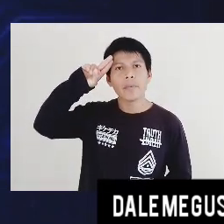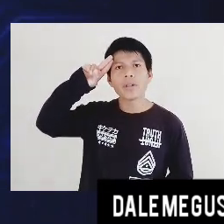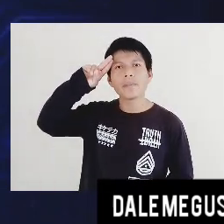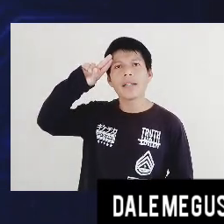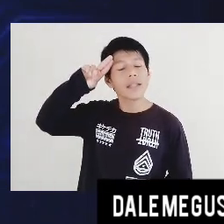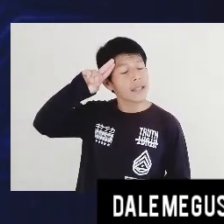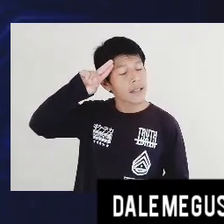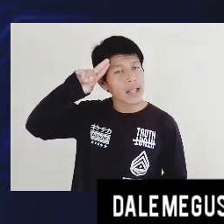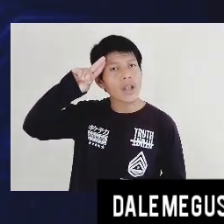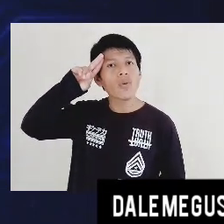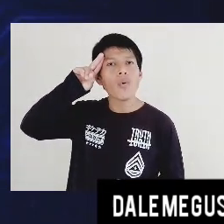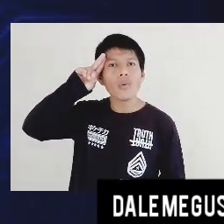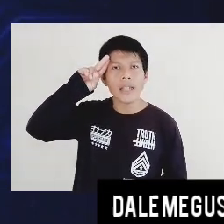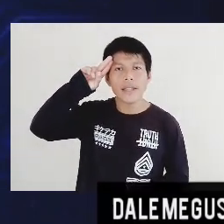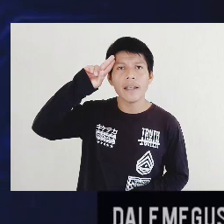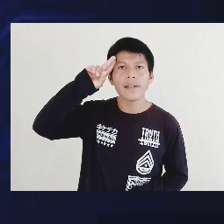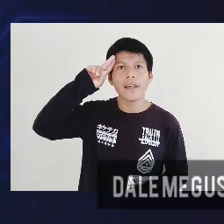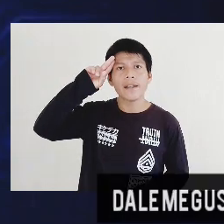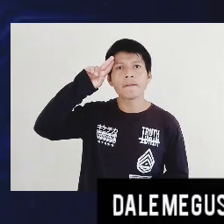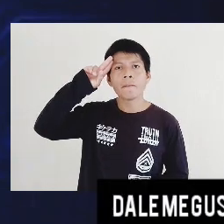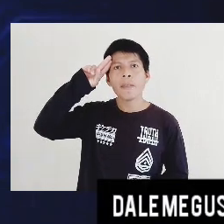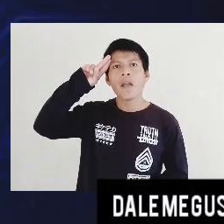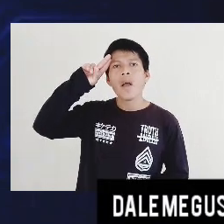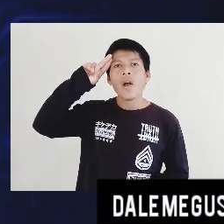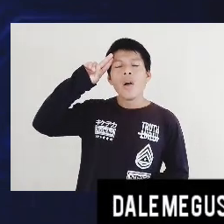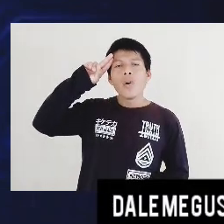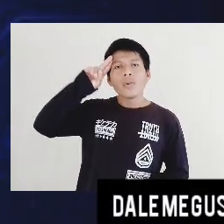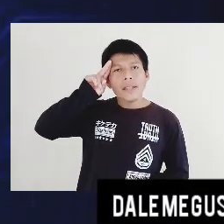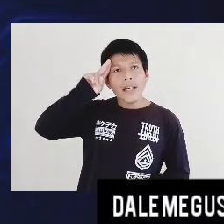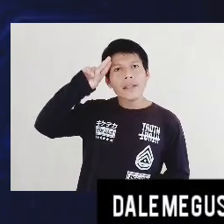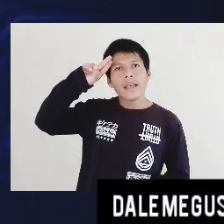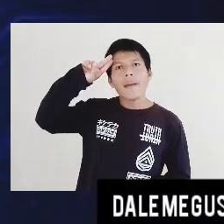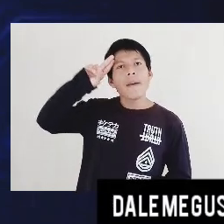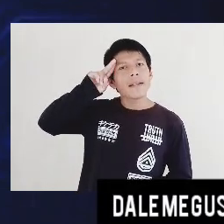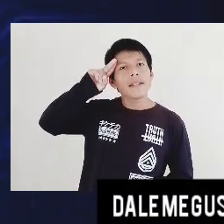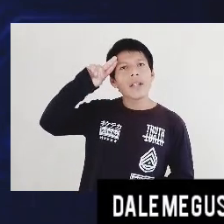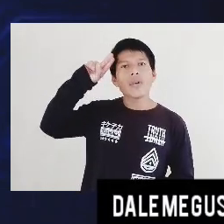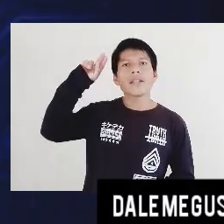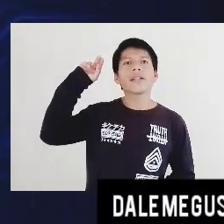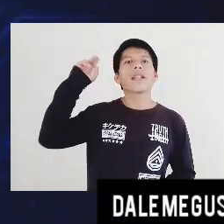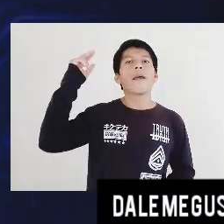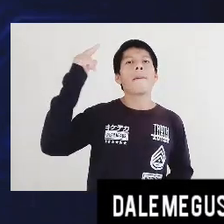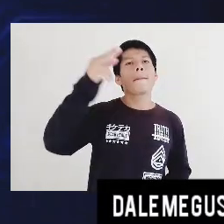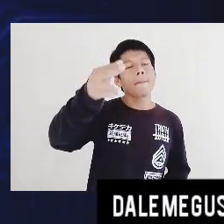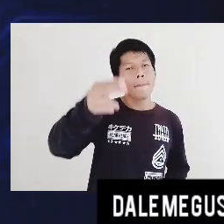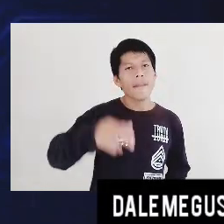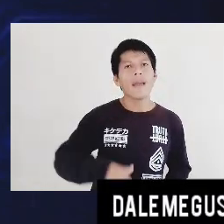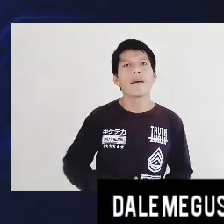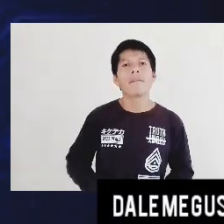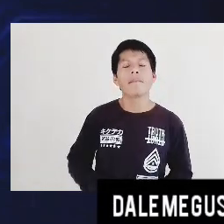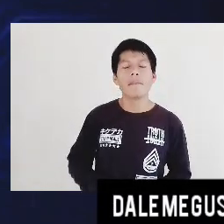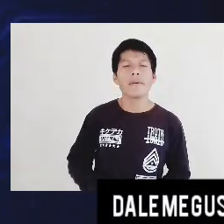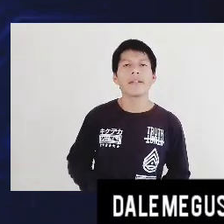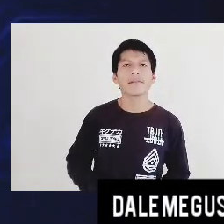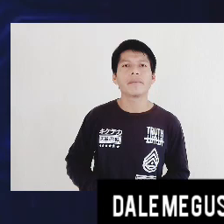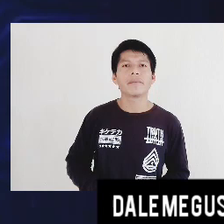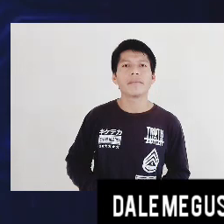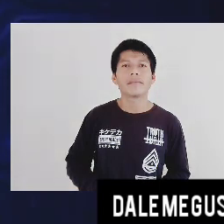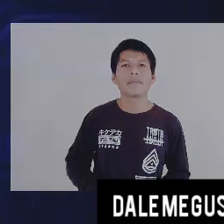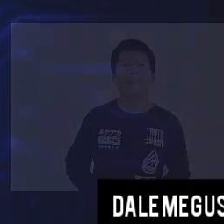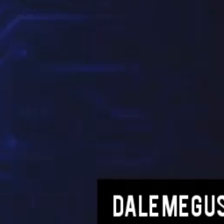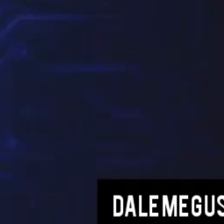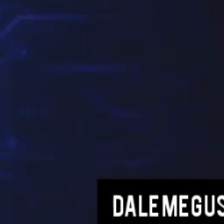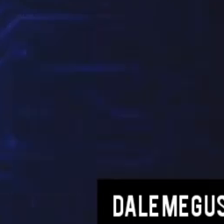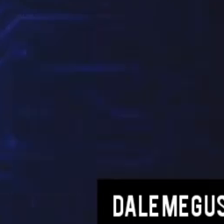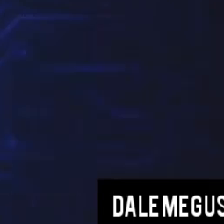me vean a la próxima. Que sigan teniendo un excelente martes, señores. Bye, bye.